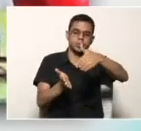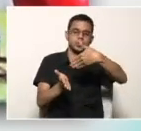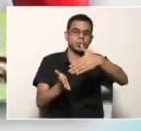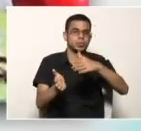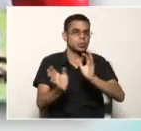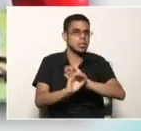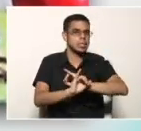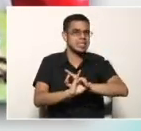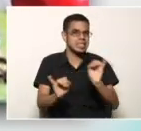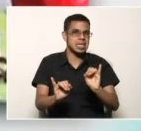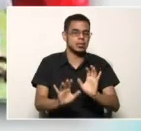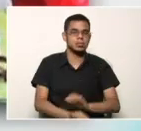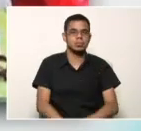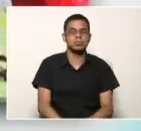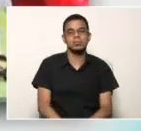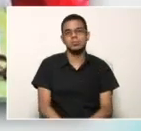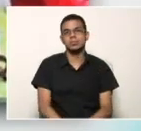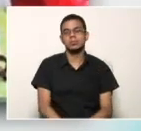RAM esté